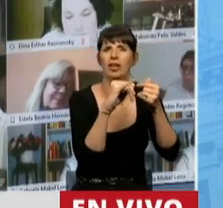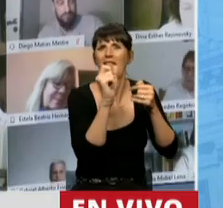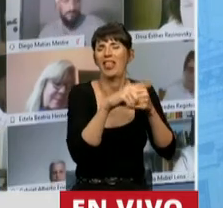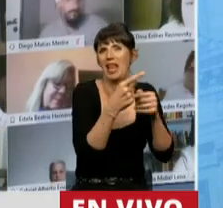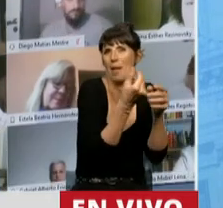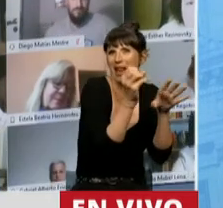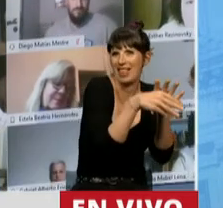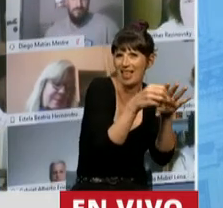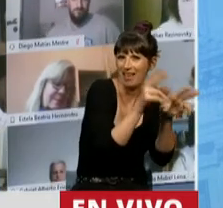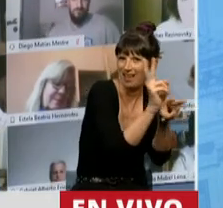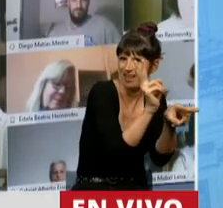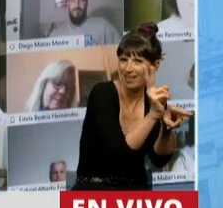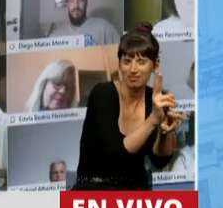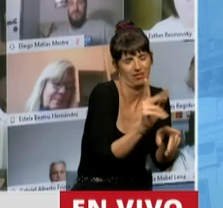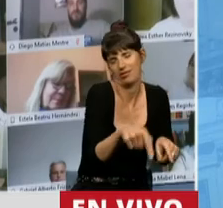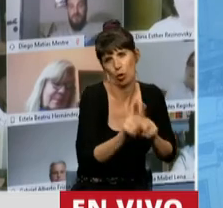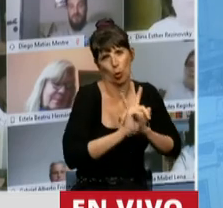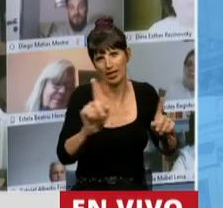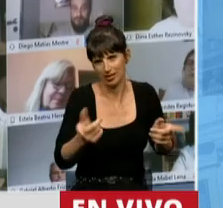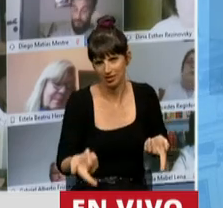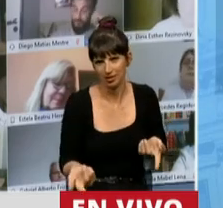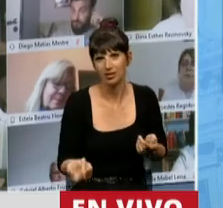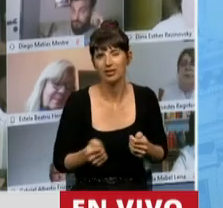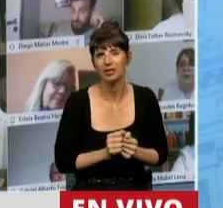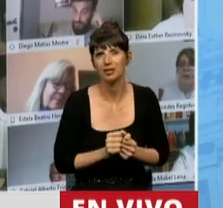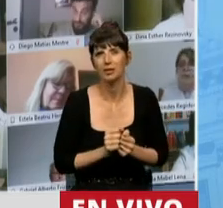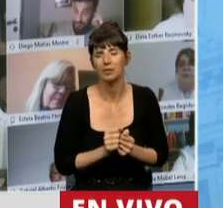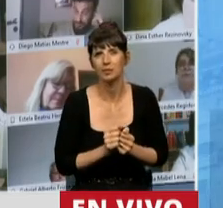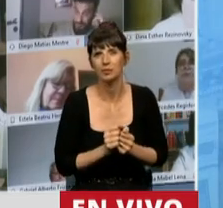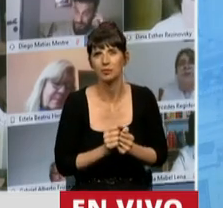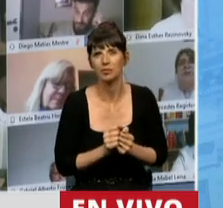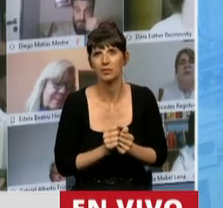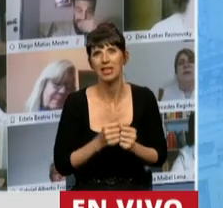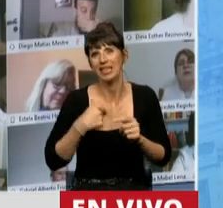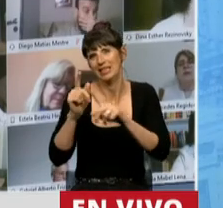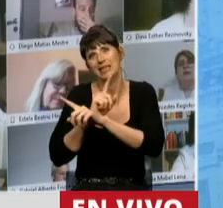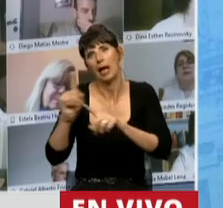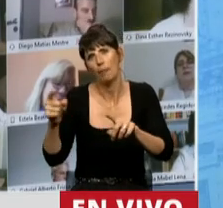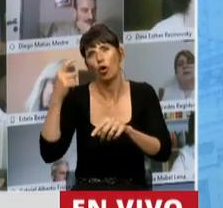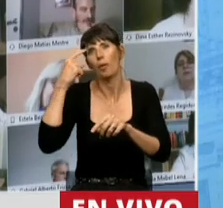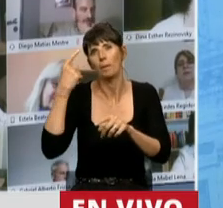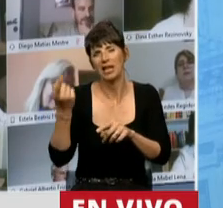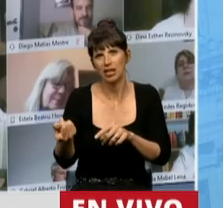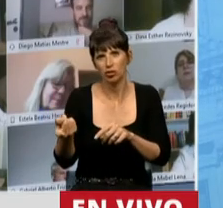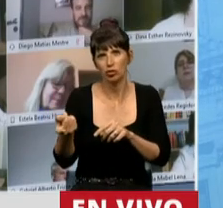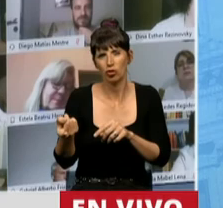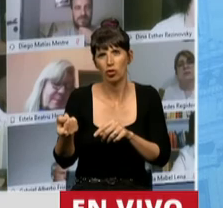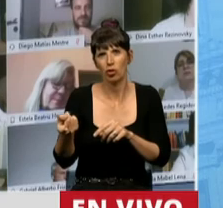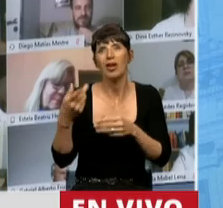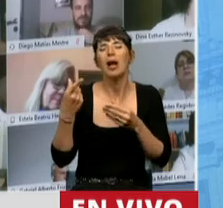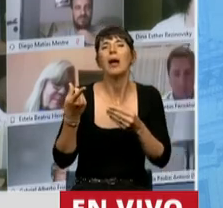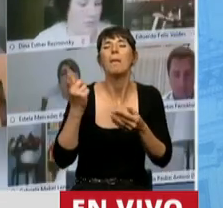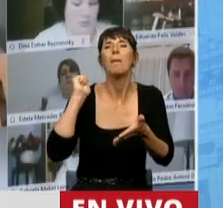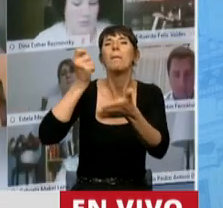del fondo de garantía, ni tampoco creemos que aquel fondo y aquella